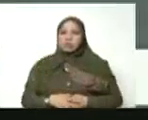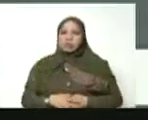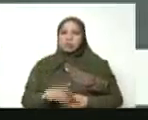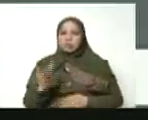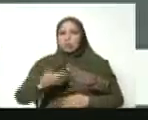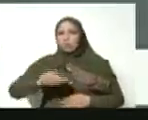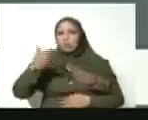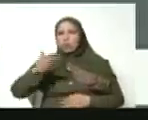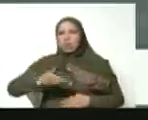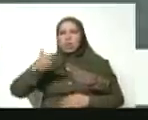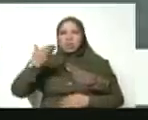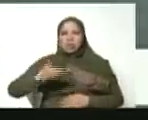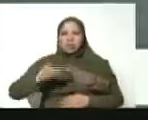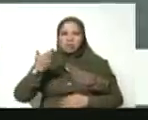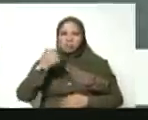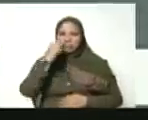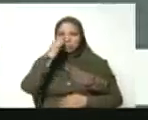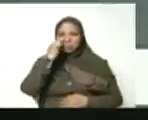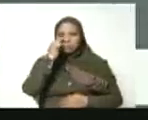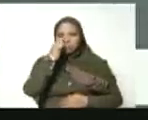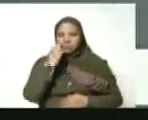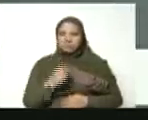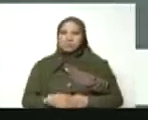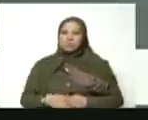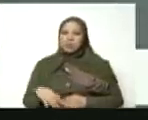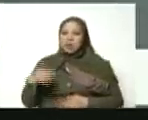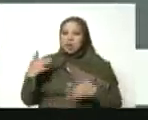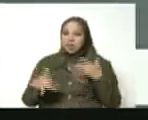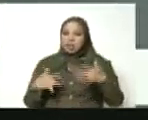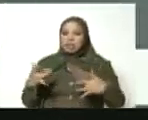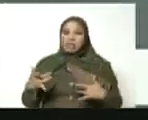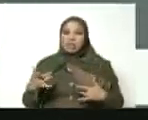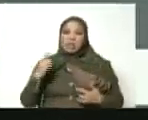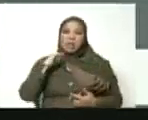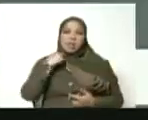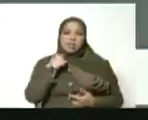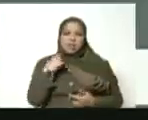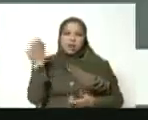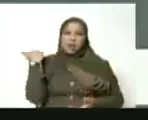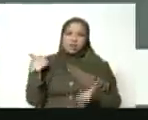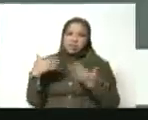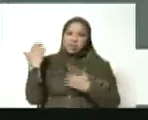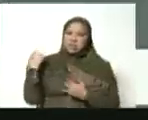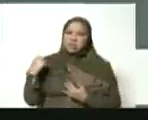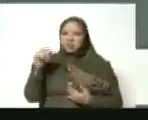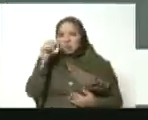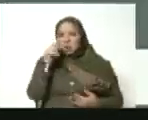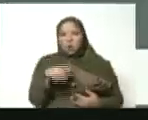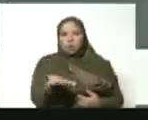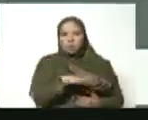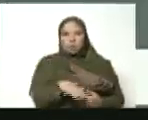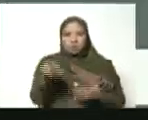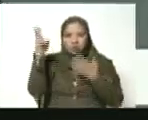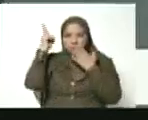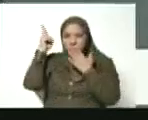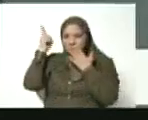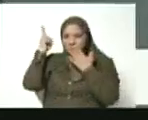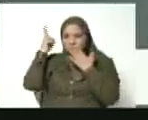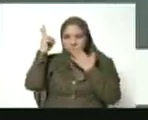¿no? No solamente este hecho en sí, es que esto es viejo, antiguo. Los pueblos indígenas